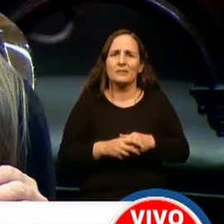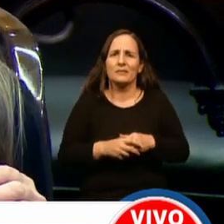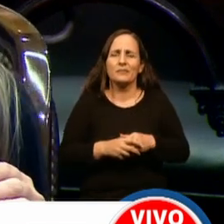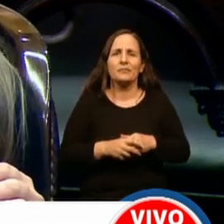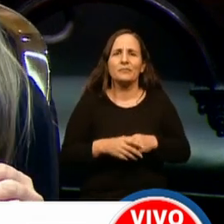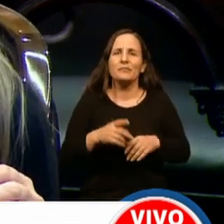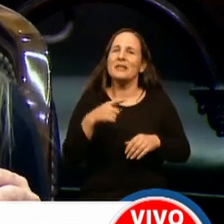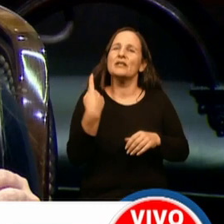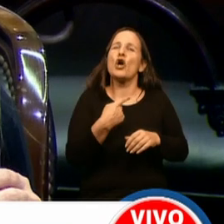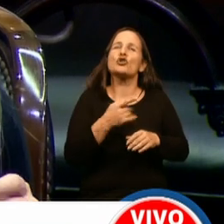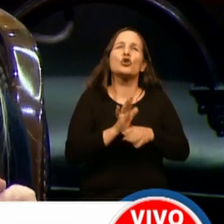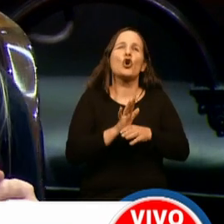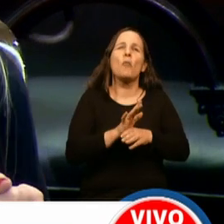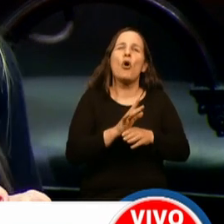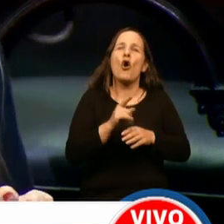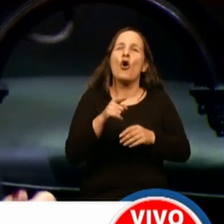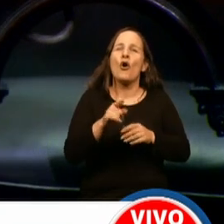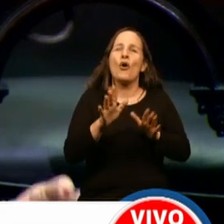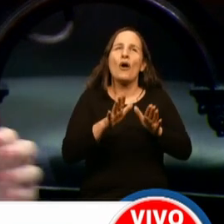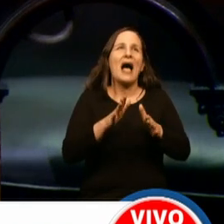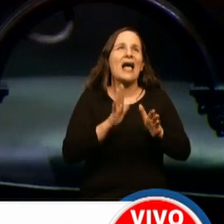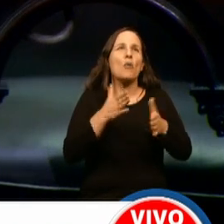ninguna restricción indirecta